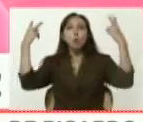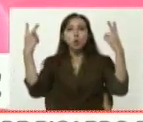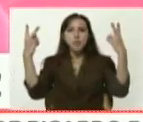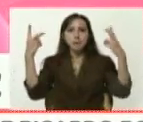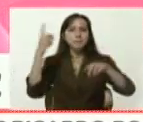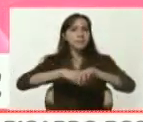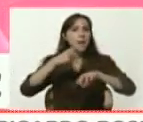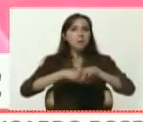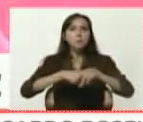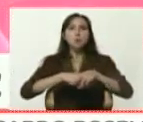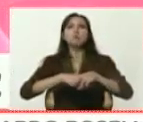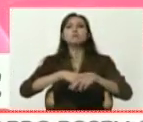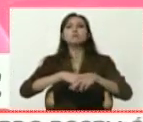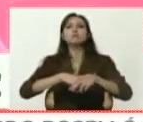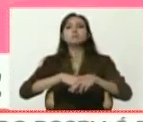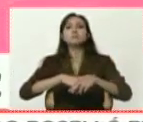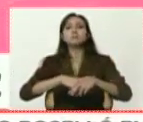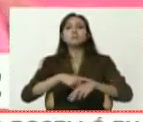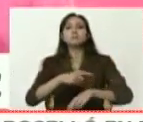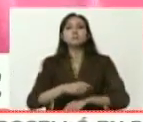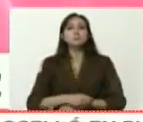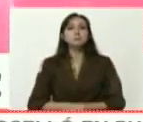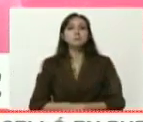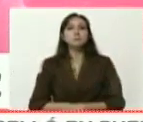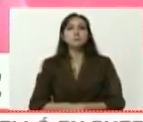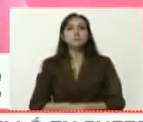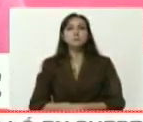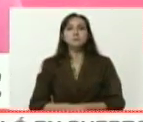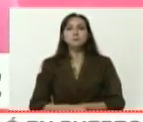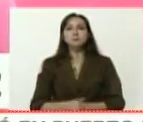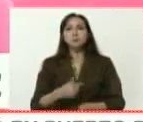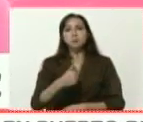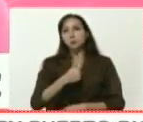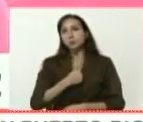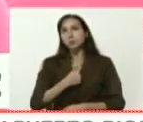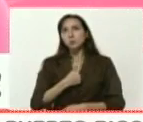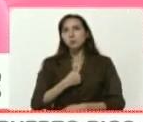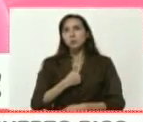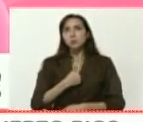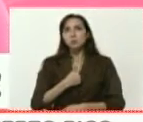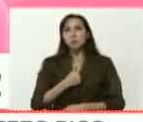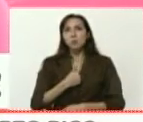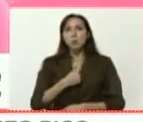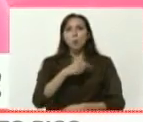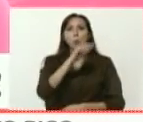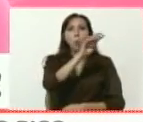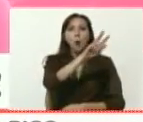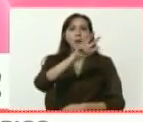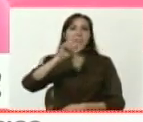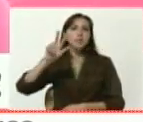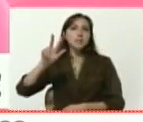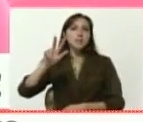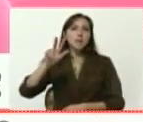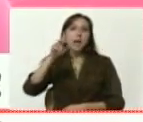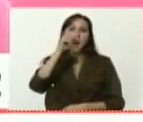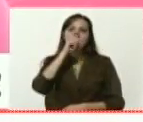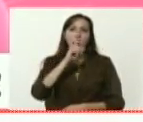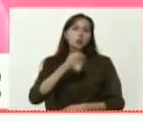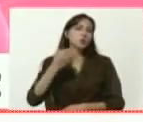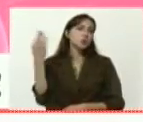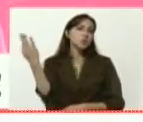quede la menor duda. Yo, en estos 43 años,